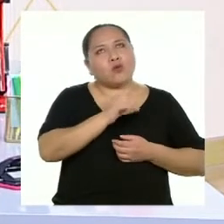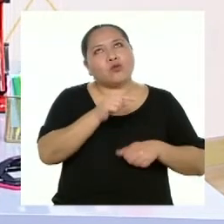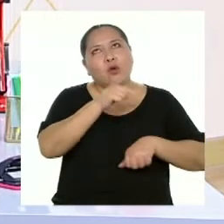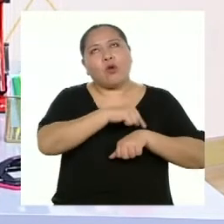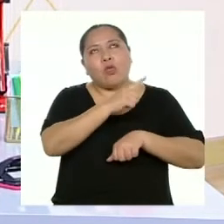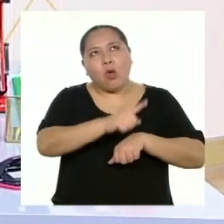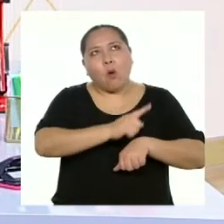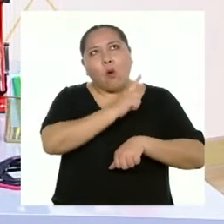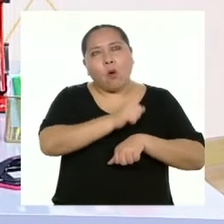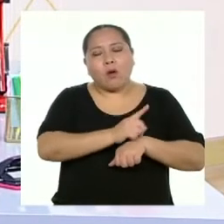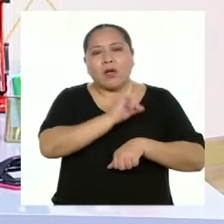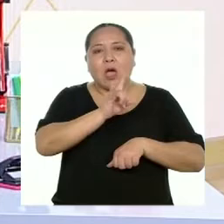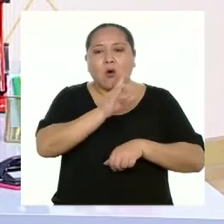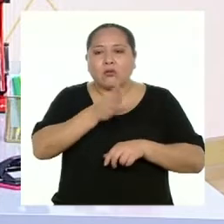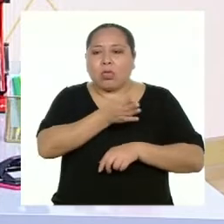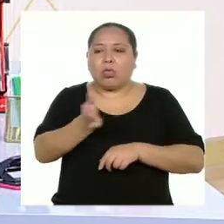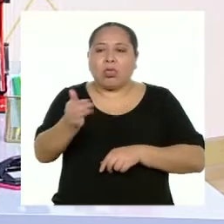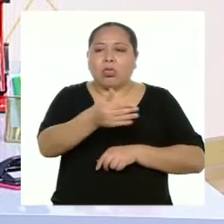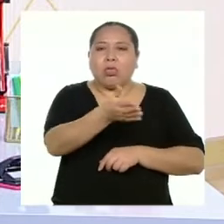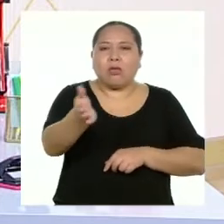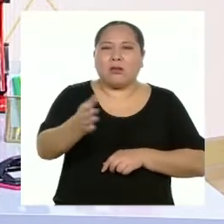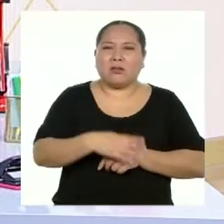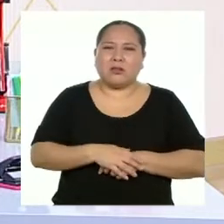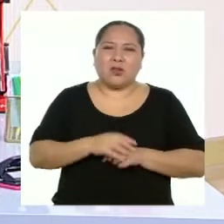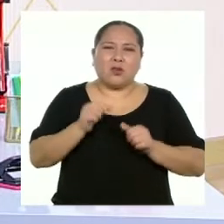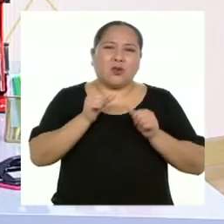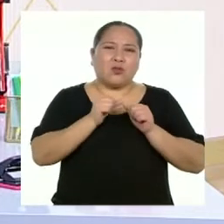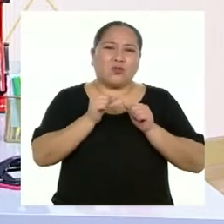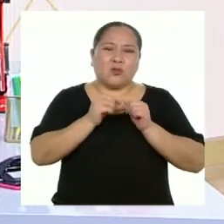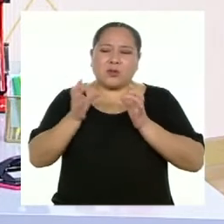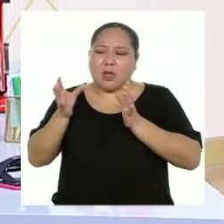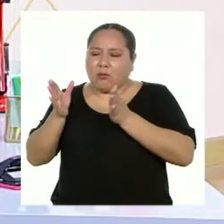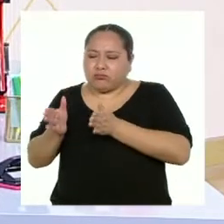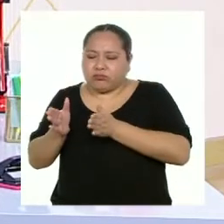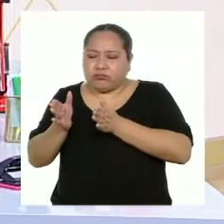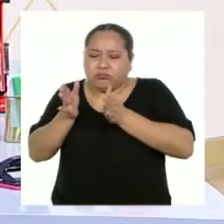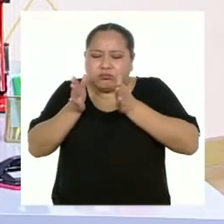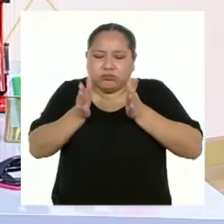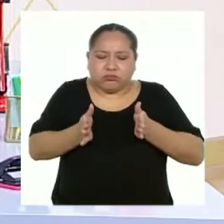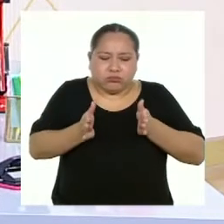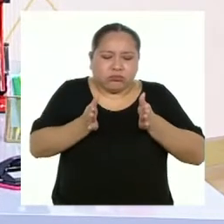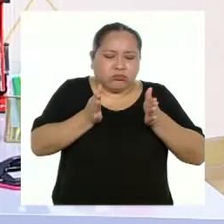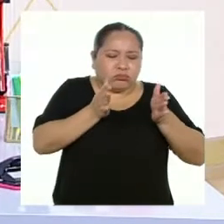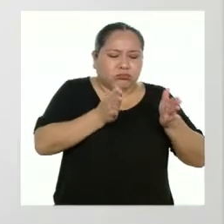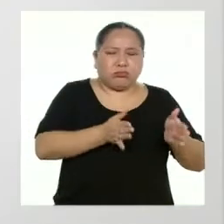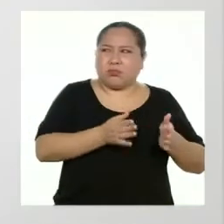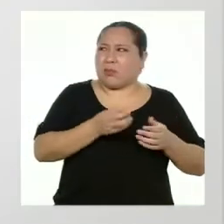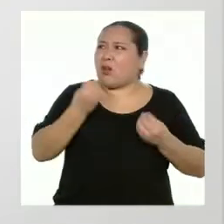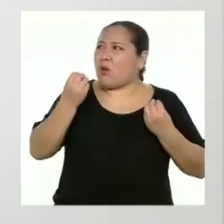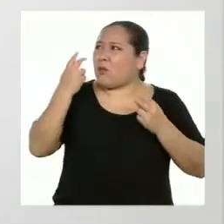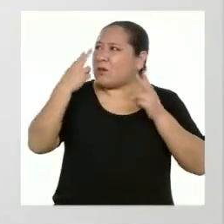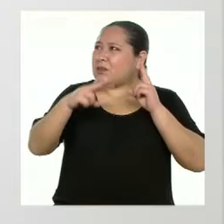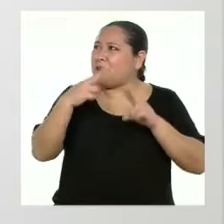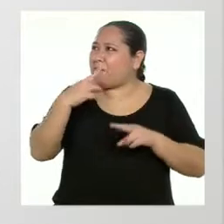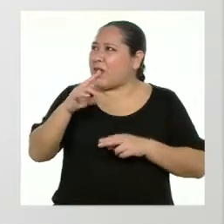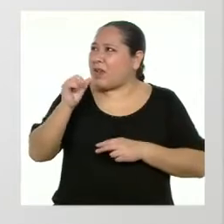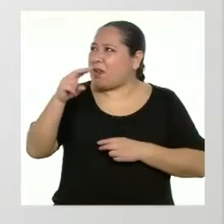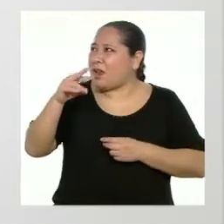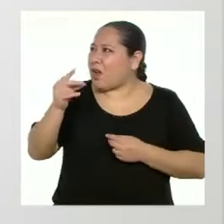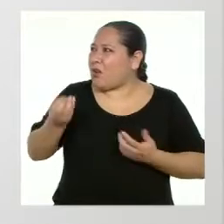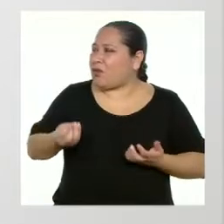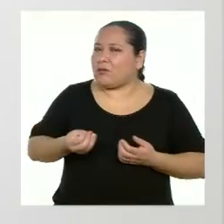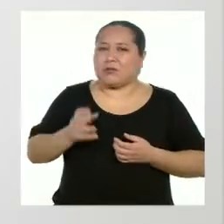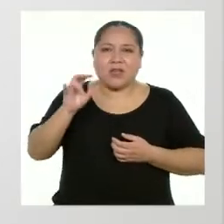en desplazamiento, en el que los datos están agrupados, ¿cómo se determina el rango o recorrido? Igualito,